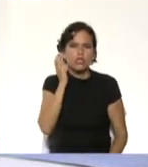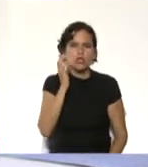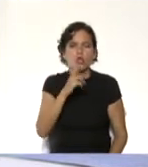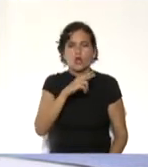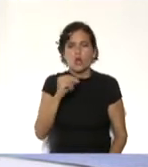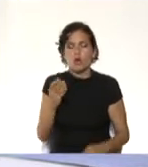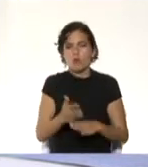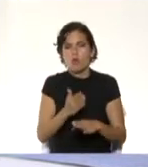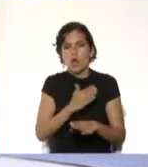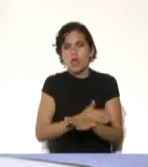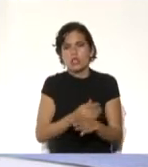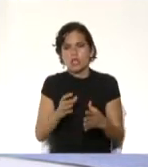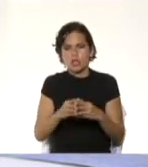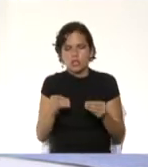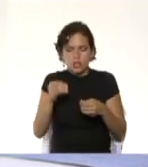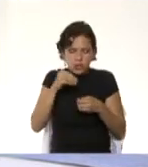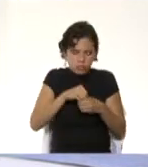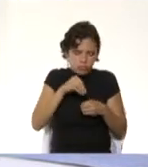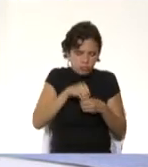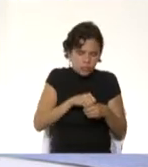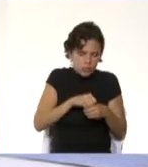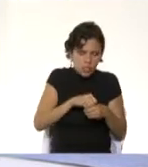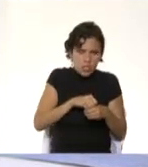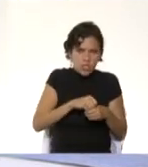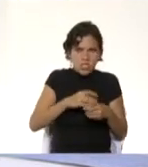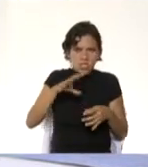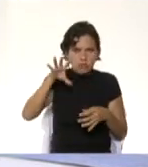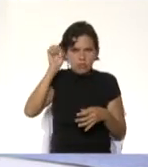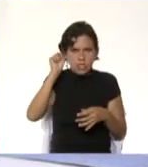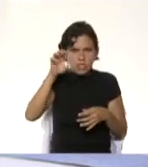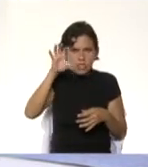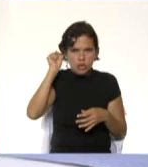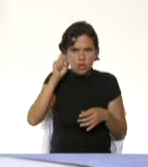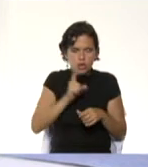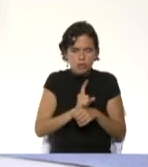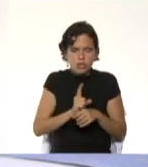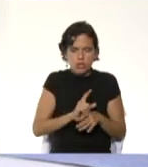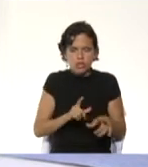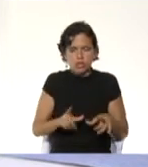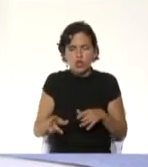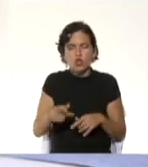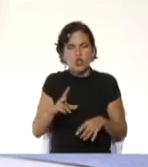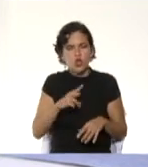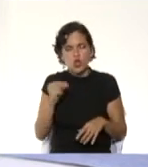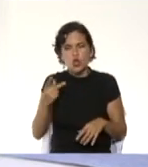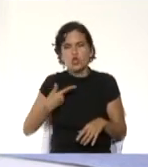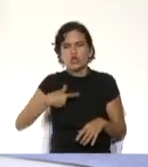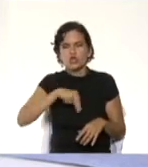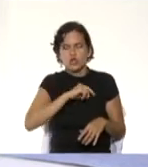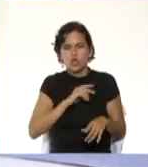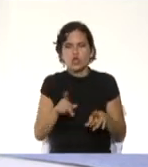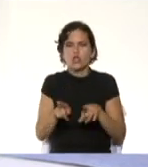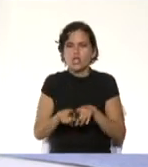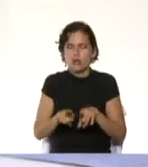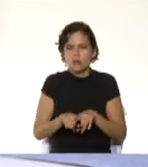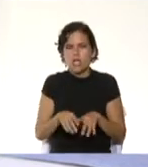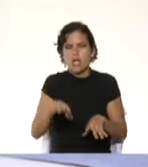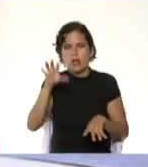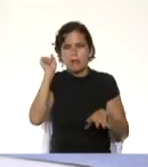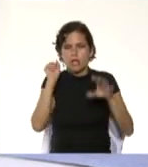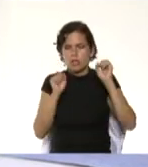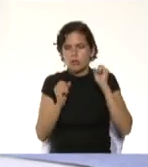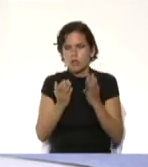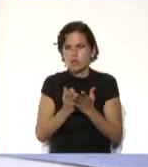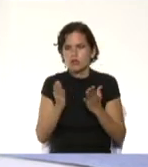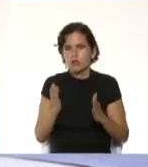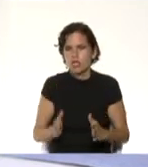lo metían y tienen que aprenderse del caletre, no, nosotros también aprendemos de los estudiantes. Las capacidades y actitudes